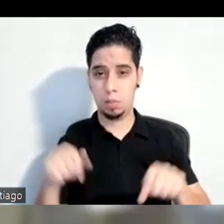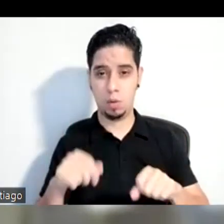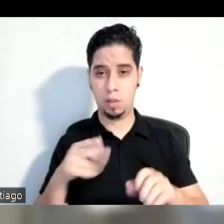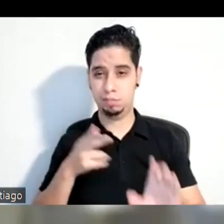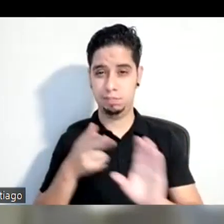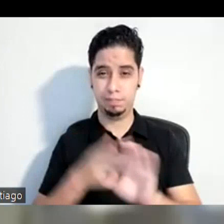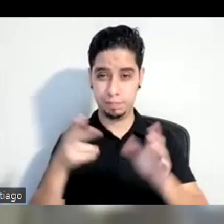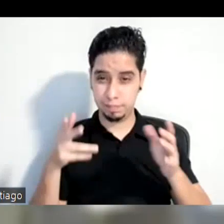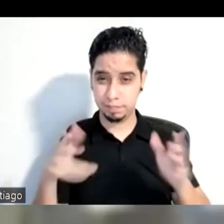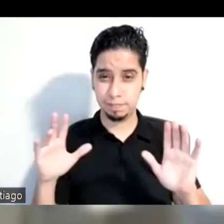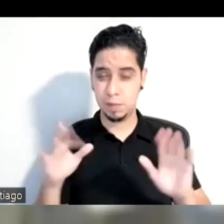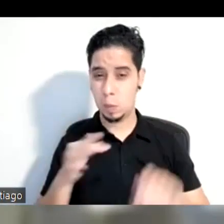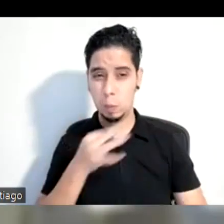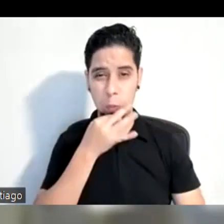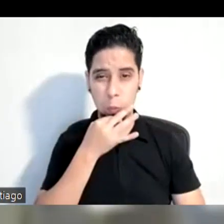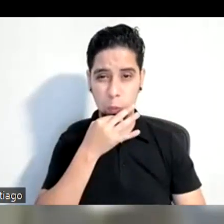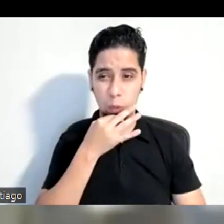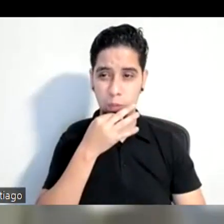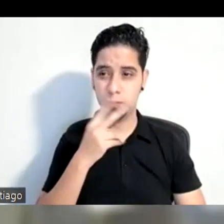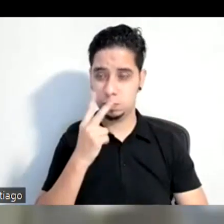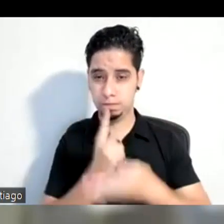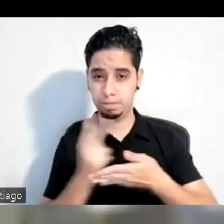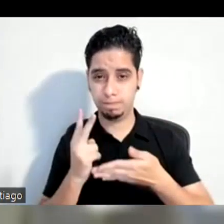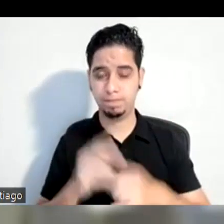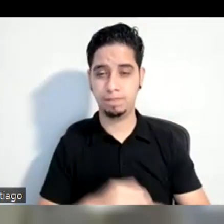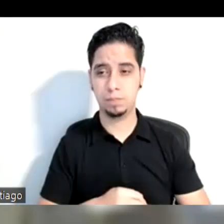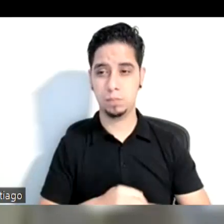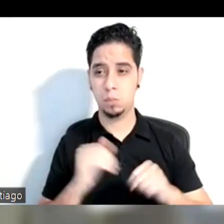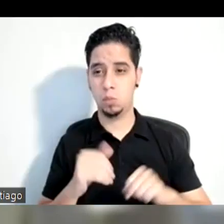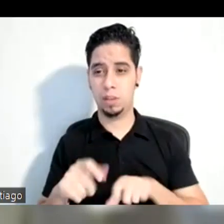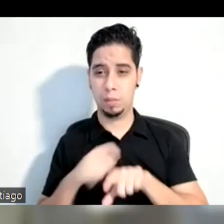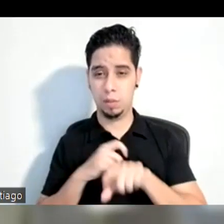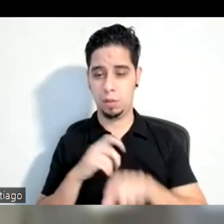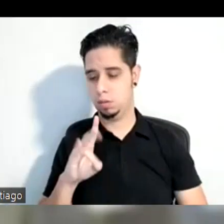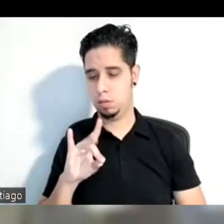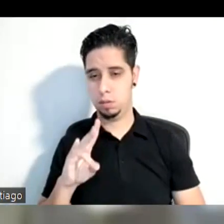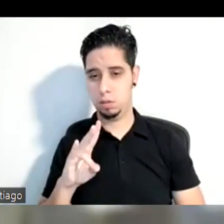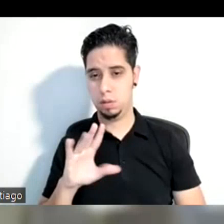prematriculando. Sí, eso ya me enseñan toda la semana. Nos pueden llamar al